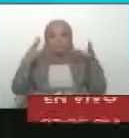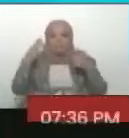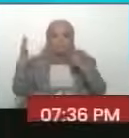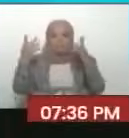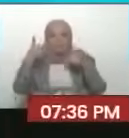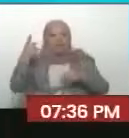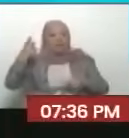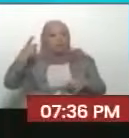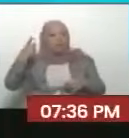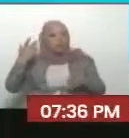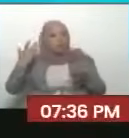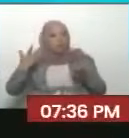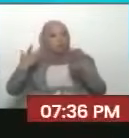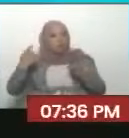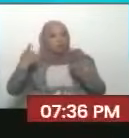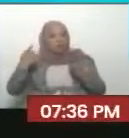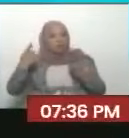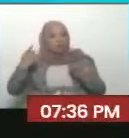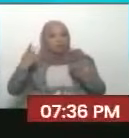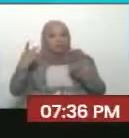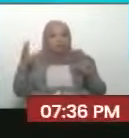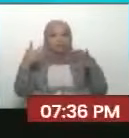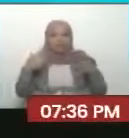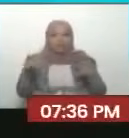¿Quién faltó?